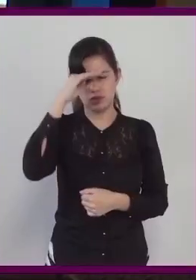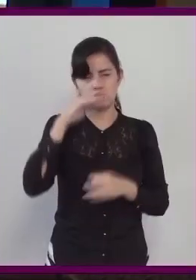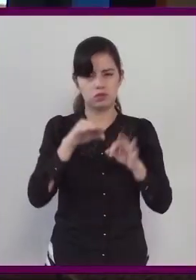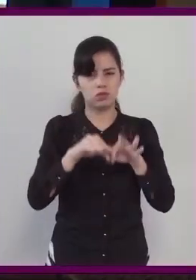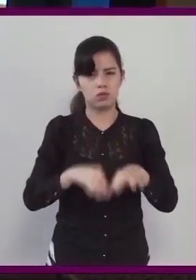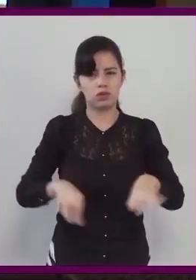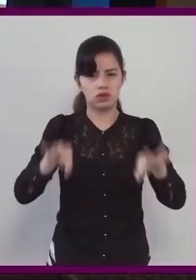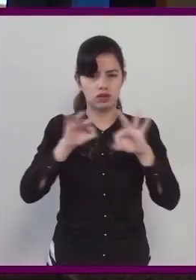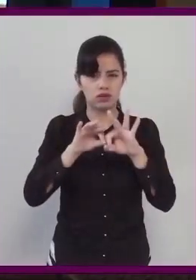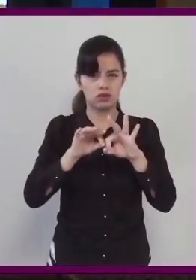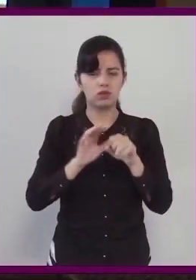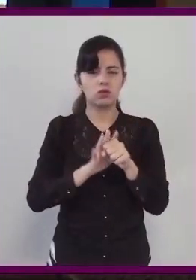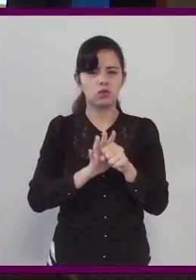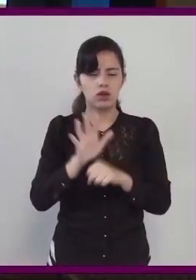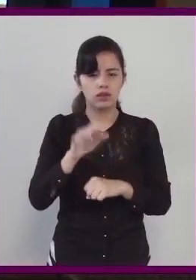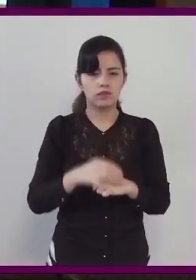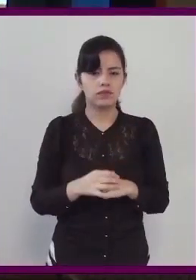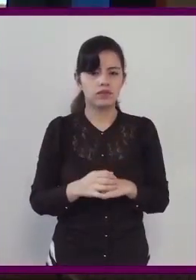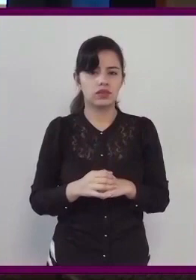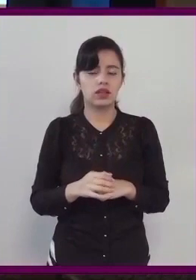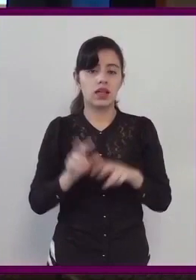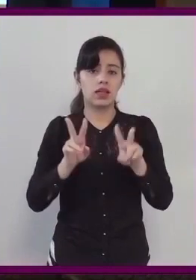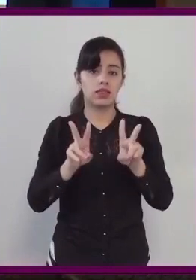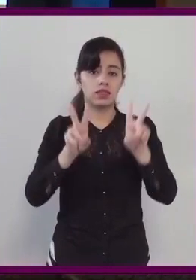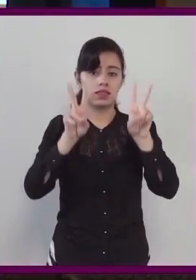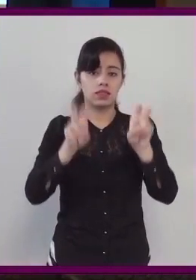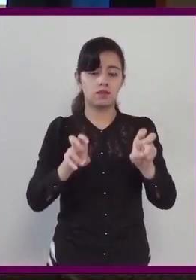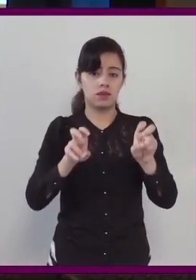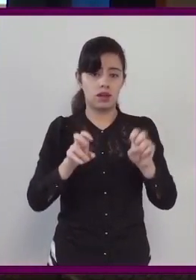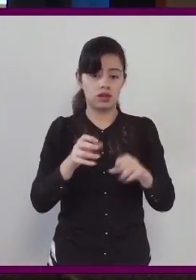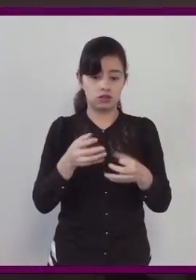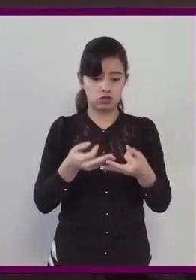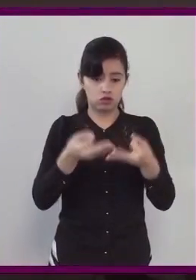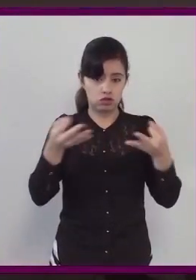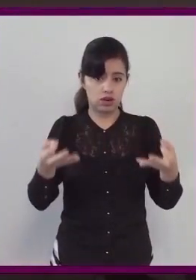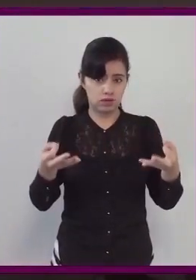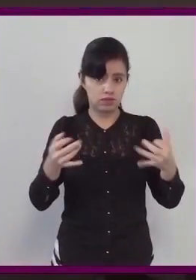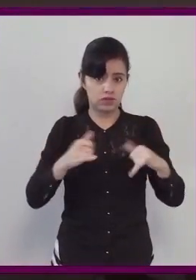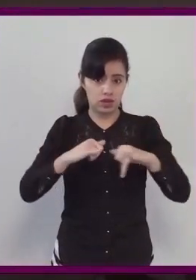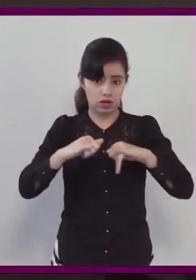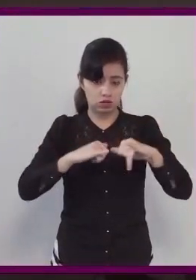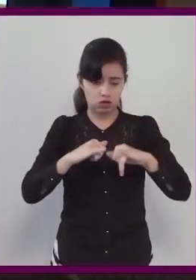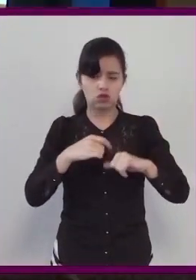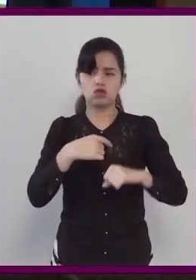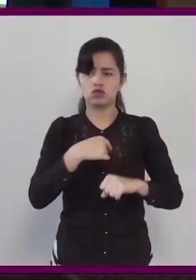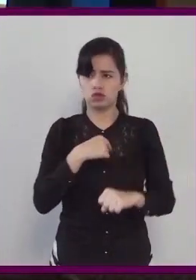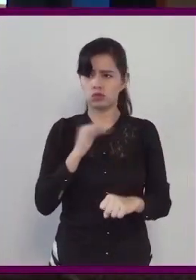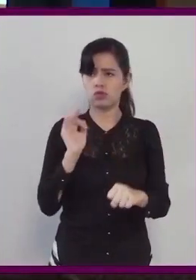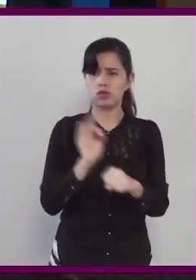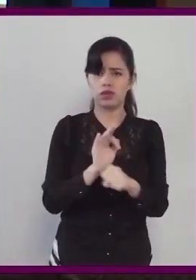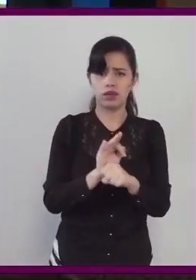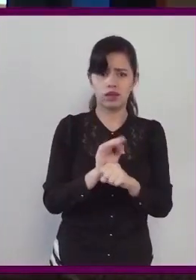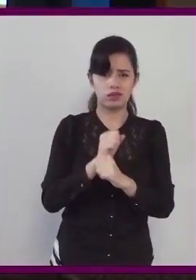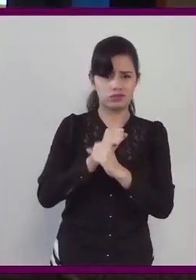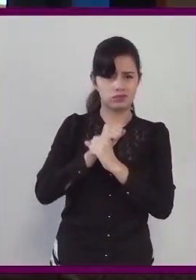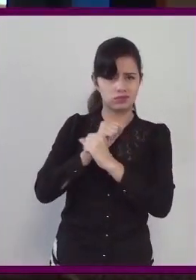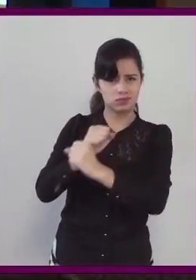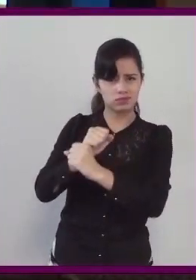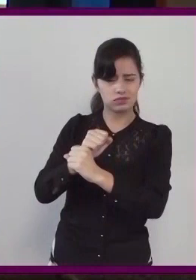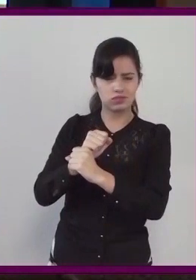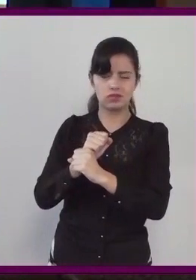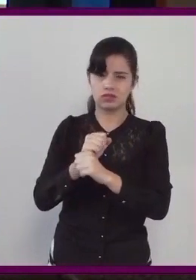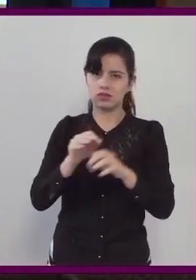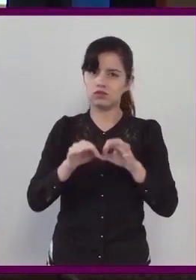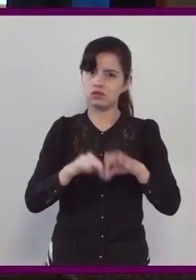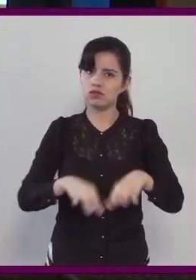¿no? El tema de la defensa del territorio es fundamental, ¿no? Creo que estamos en momentos